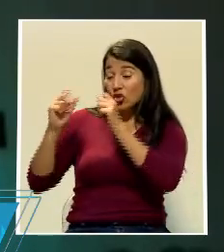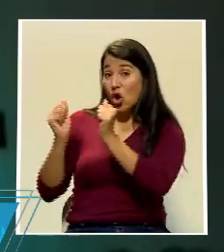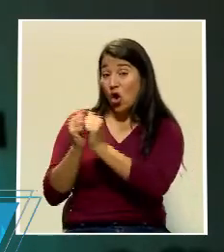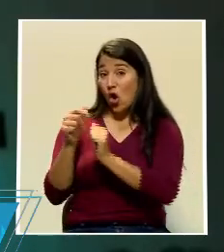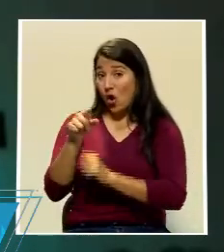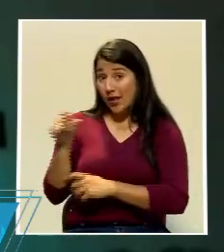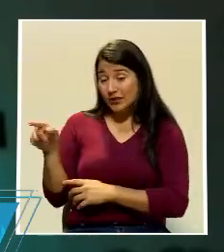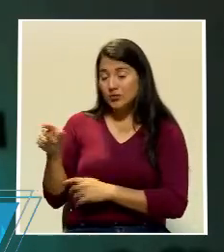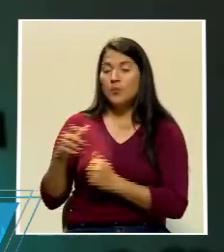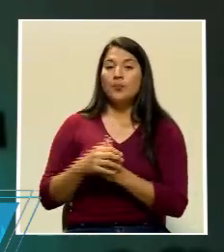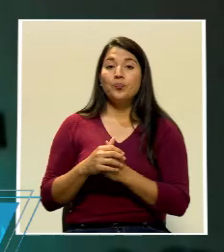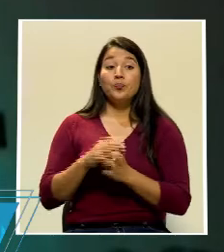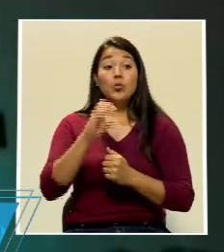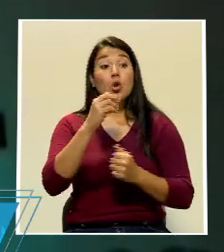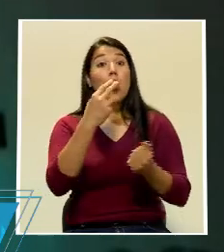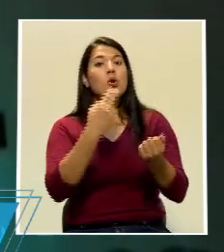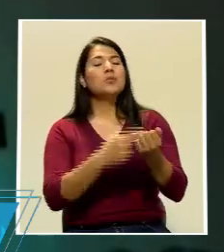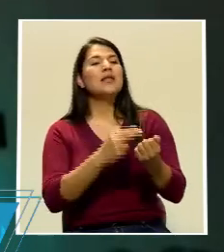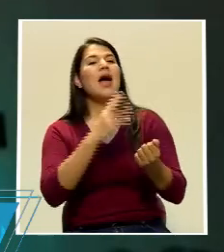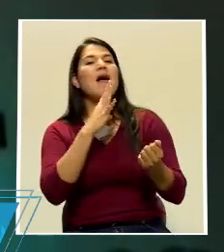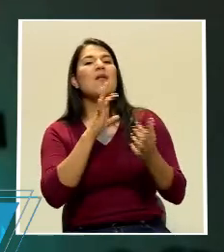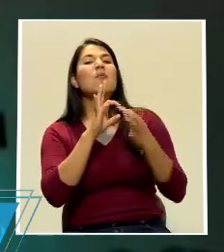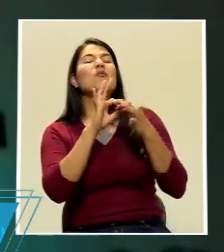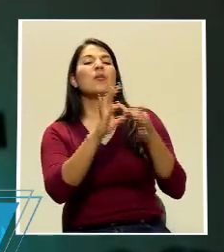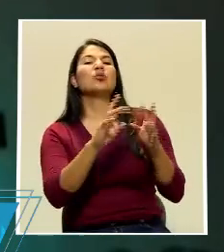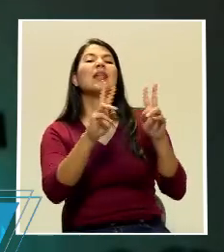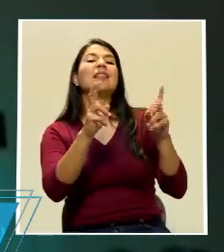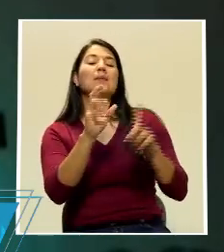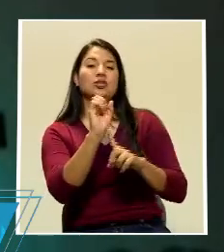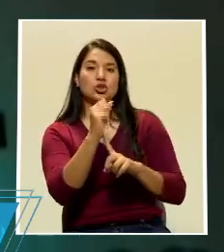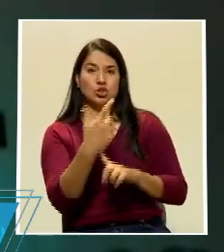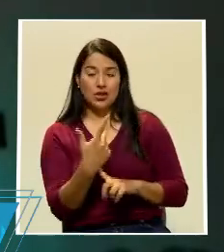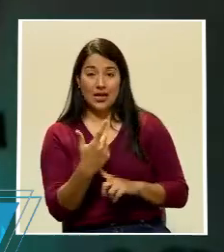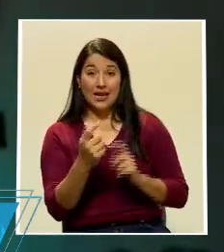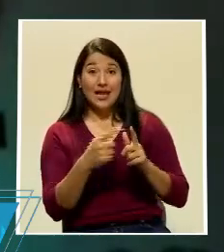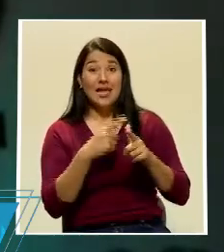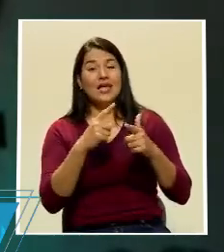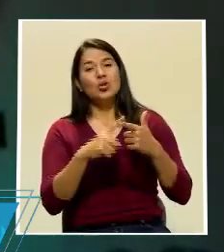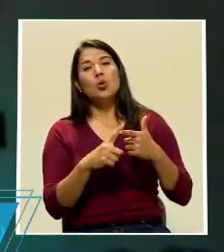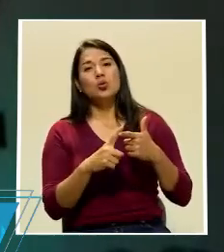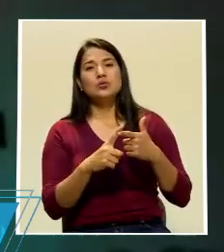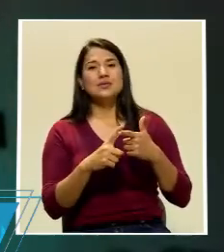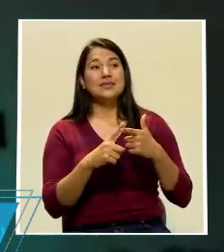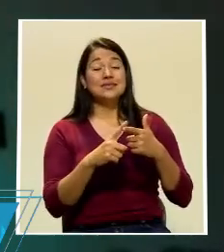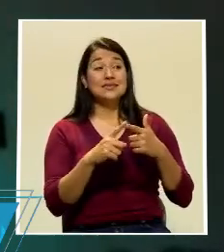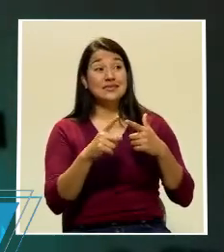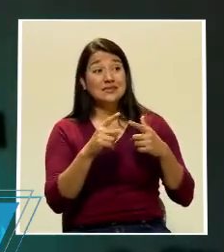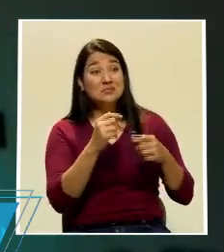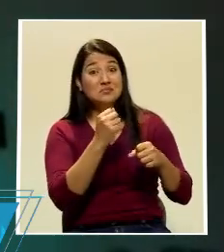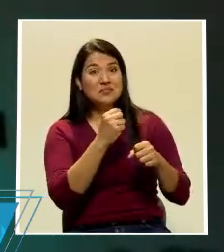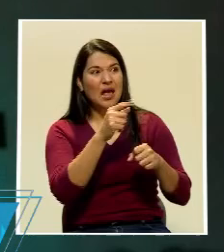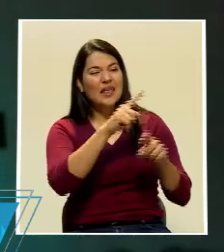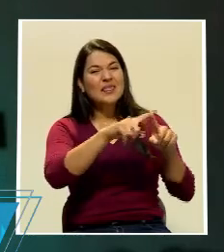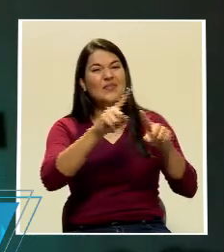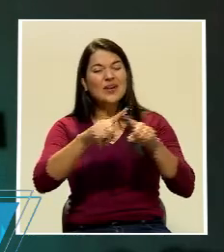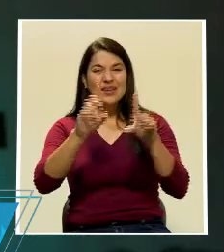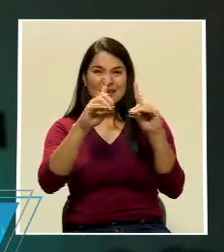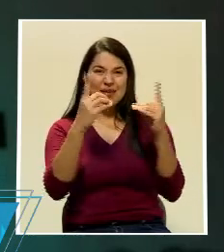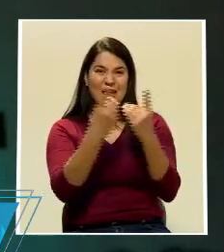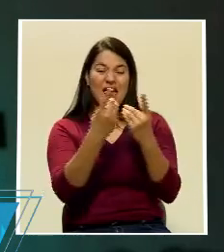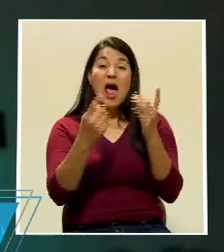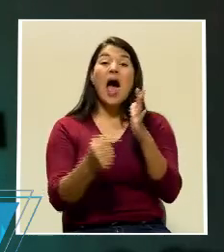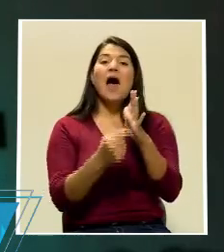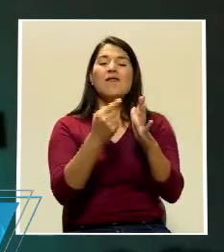hospital trabajamos el tema de la cohesión social. Entonces, la cohesión entre los departamentos del hospital, porque muchas veces todos los servicios